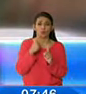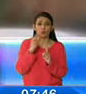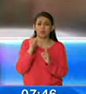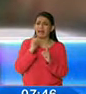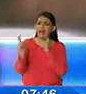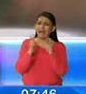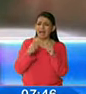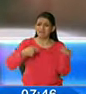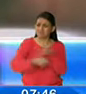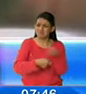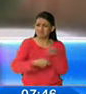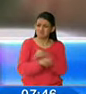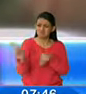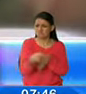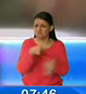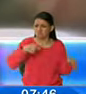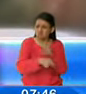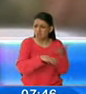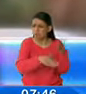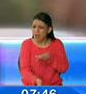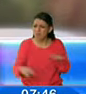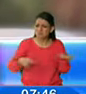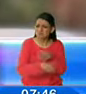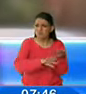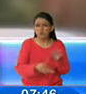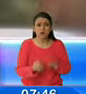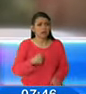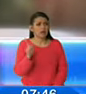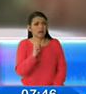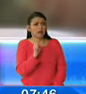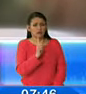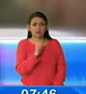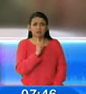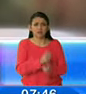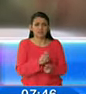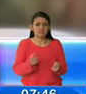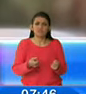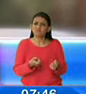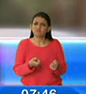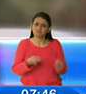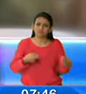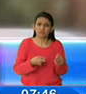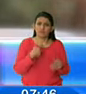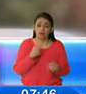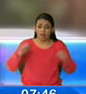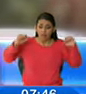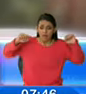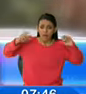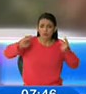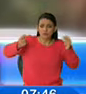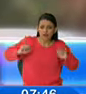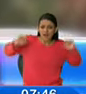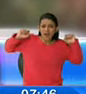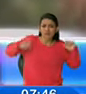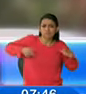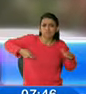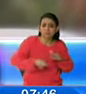otro, apuñálale, mátale, mátale, le decía al otro. Y el otro sin miedo, o sea, si no me hacía para atrás, el movimiento para